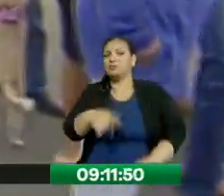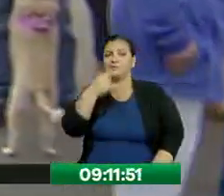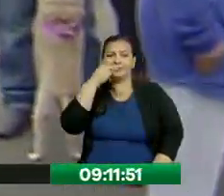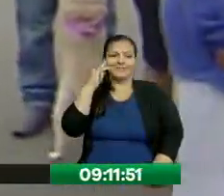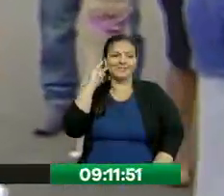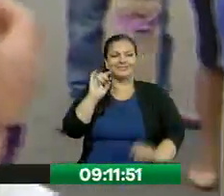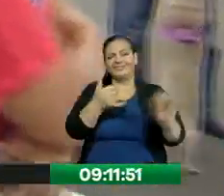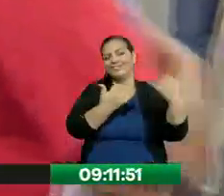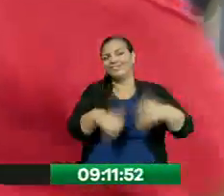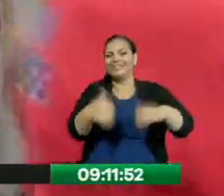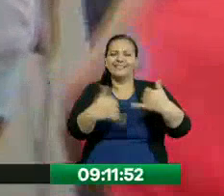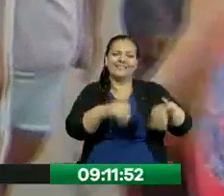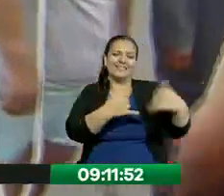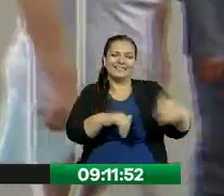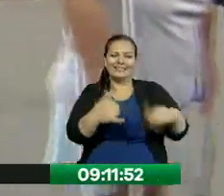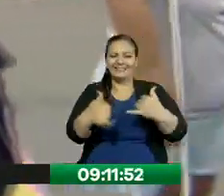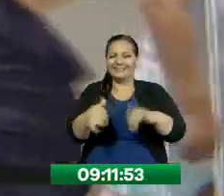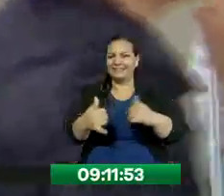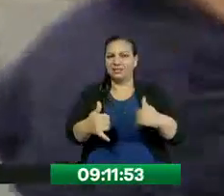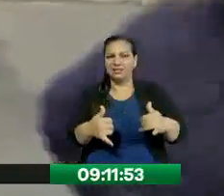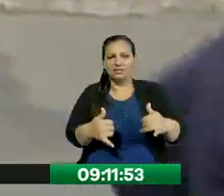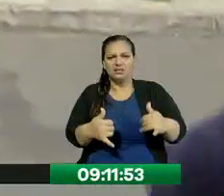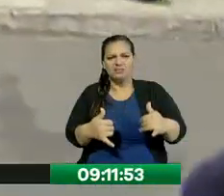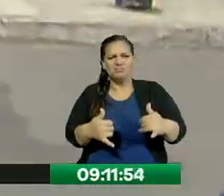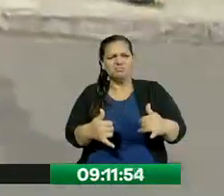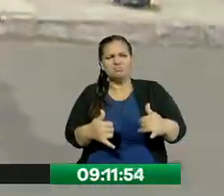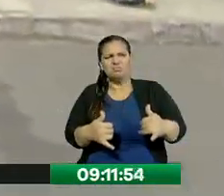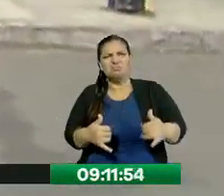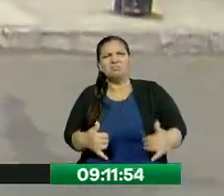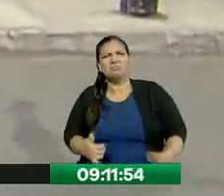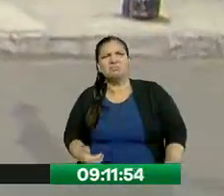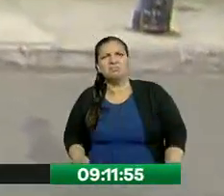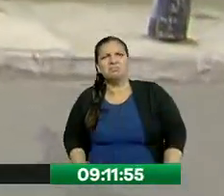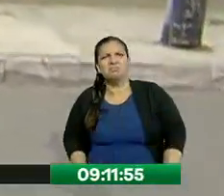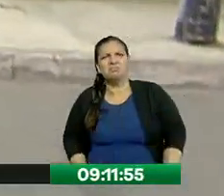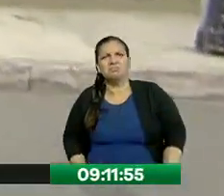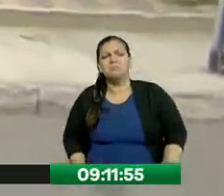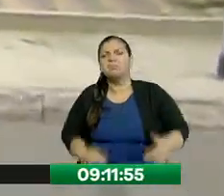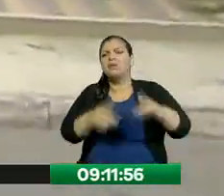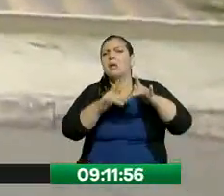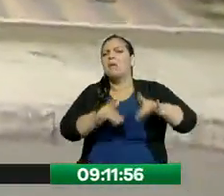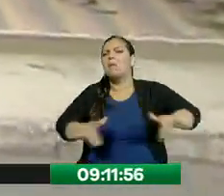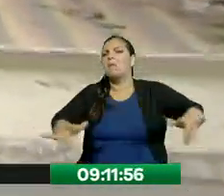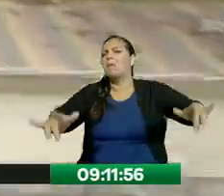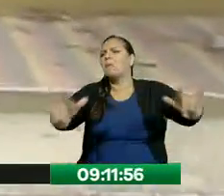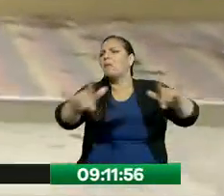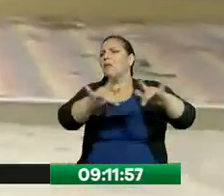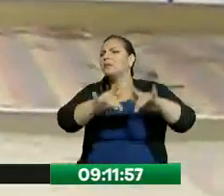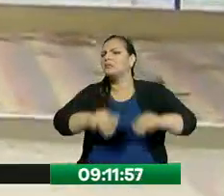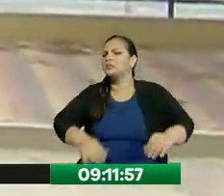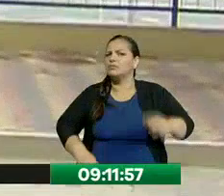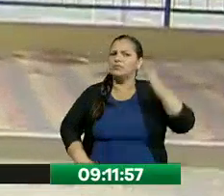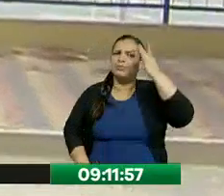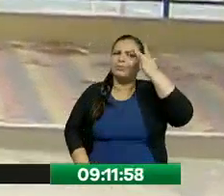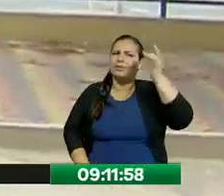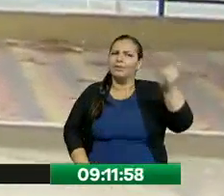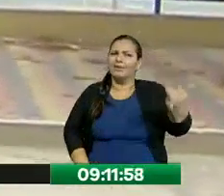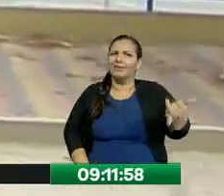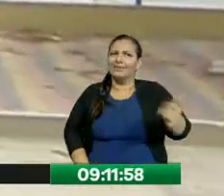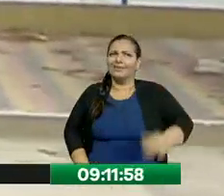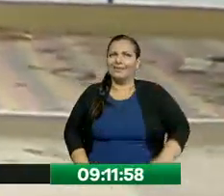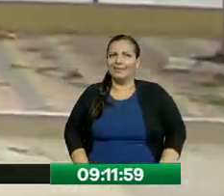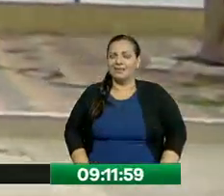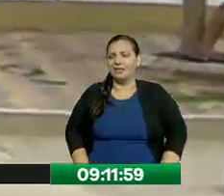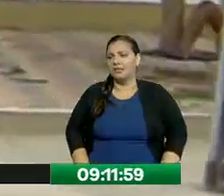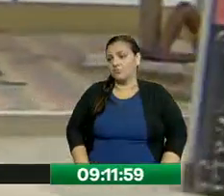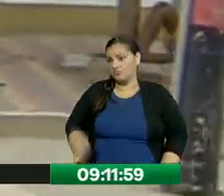pero están vacíos. ¿Qué pasa? Me decía la gente, bueno, es preferible que los niños no salgan porque, como es evidente, el niño se va a manchar, se va a ensuciar,